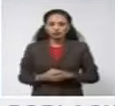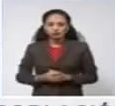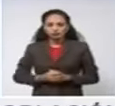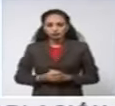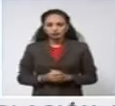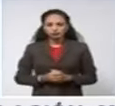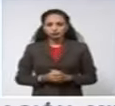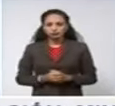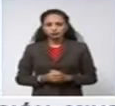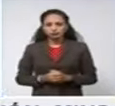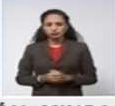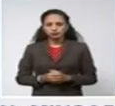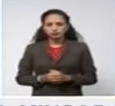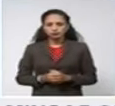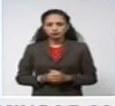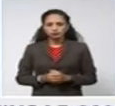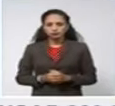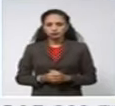Los